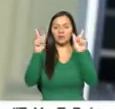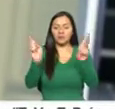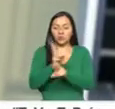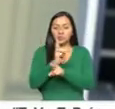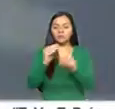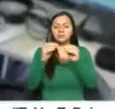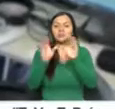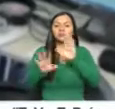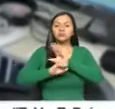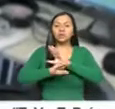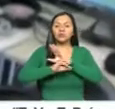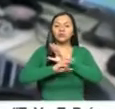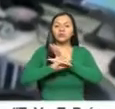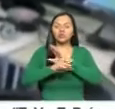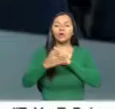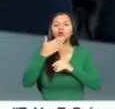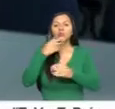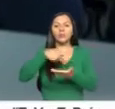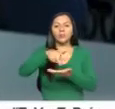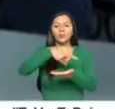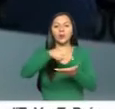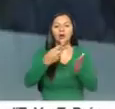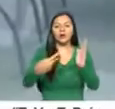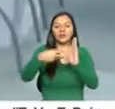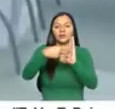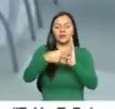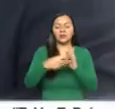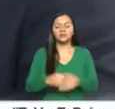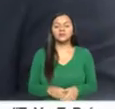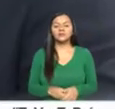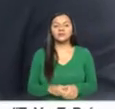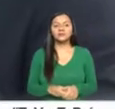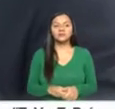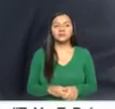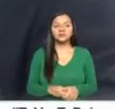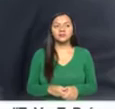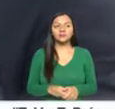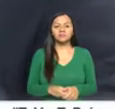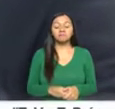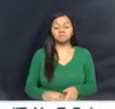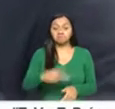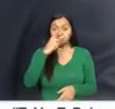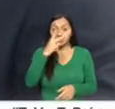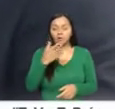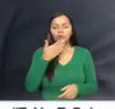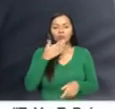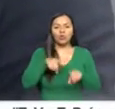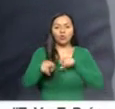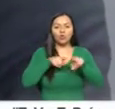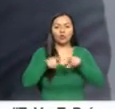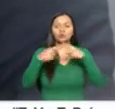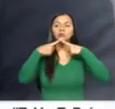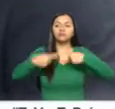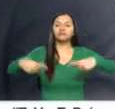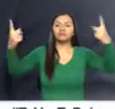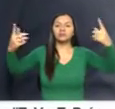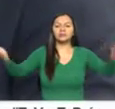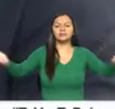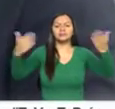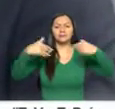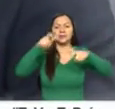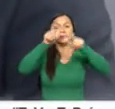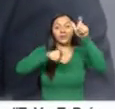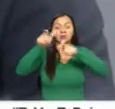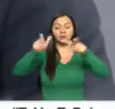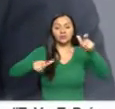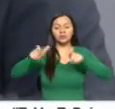para promover el uso de medios de pago electrónicos en el país. Vamos a ver cómo este concurso convocará a una amplia